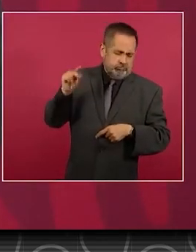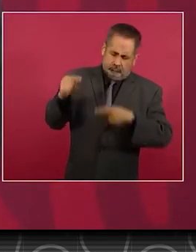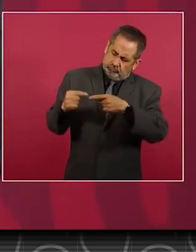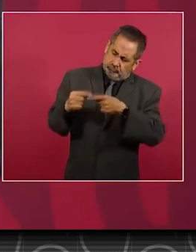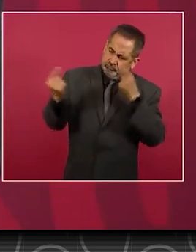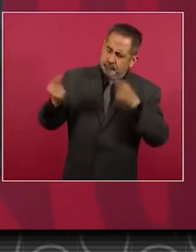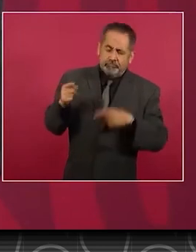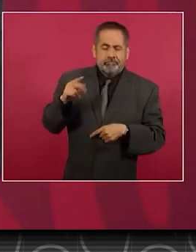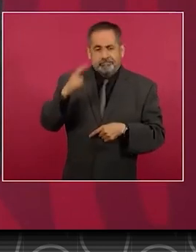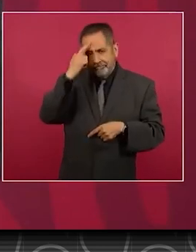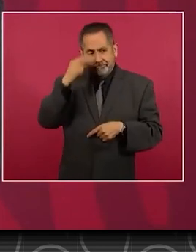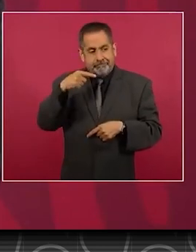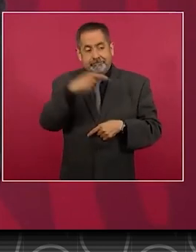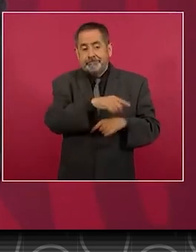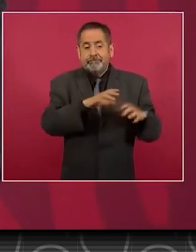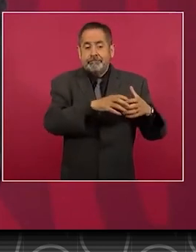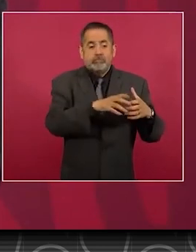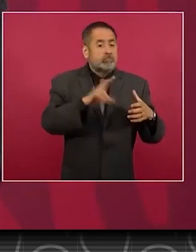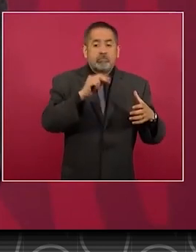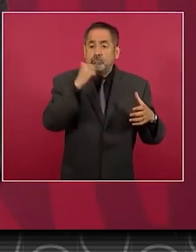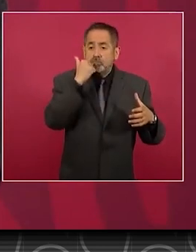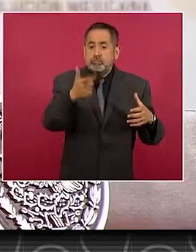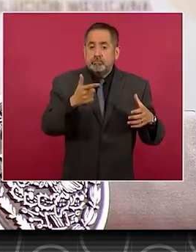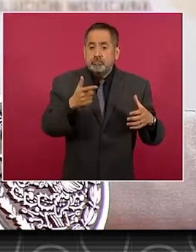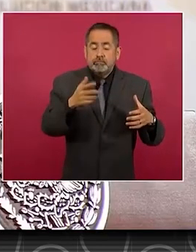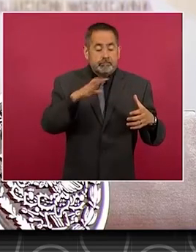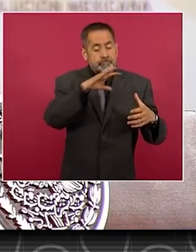a la expropiación petrolera,